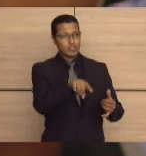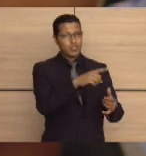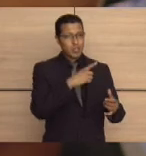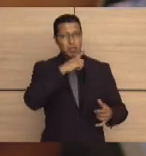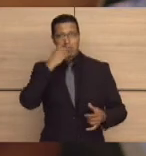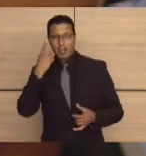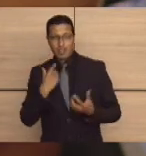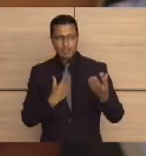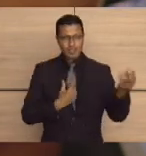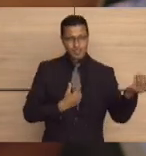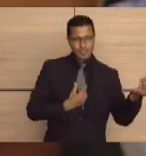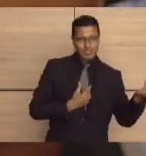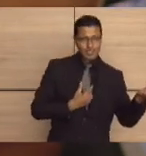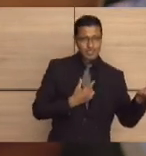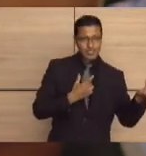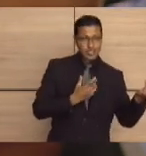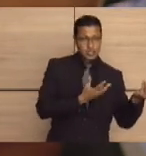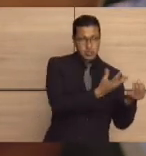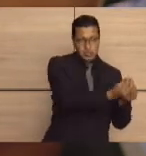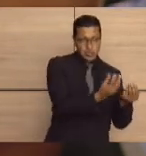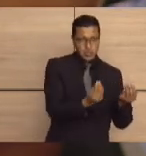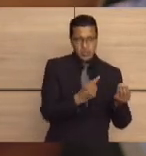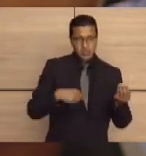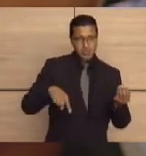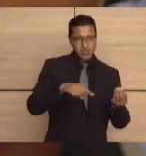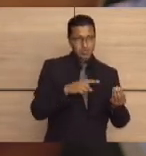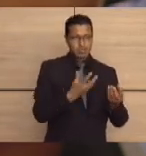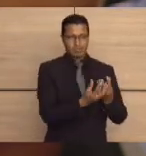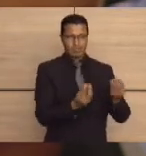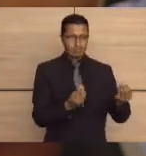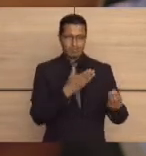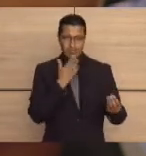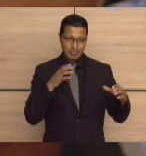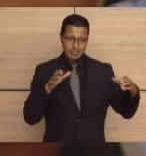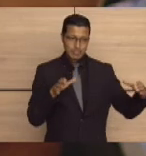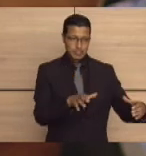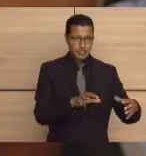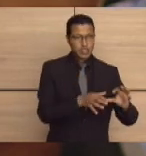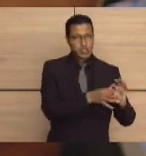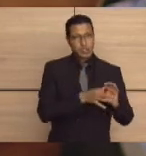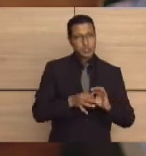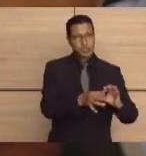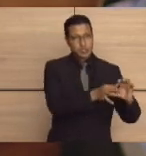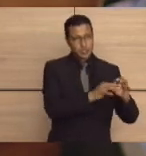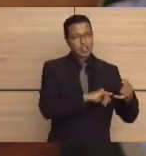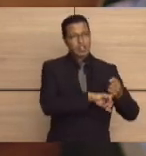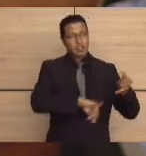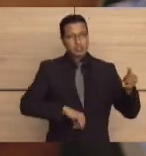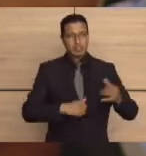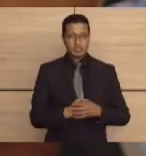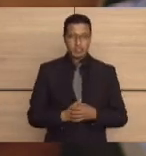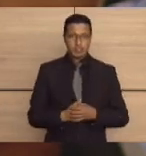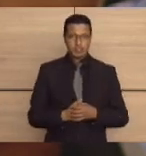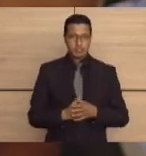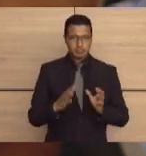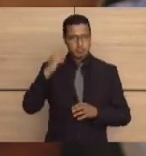y que no necesariamente a los hijos de África les iba a ir muy bien con la independencia, ¿no? Y realmente creo que